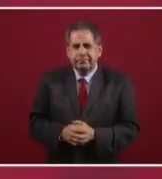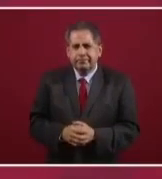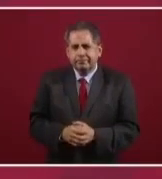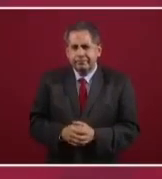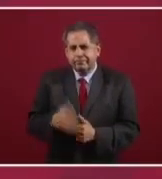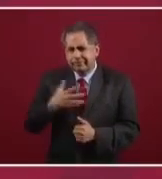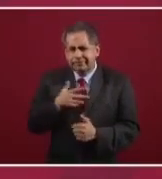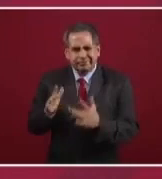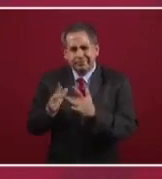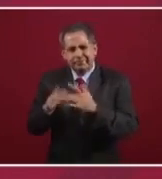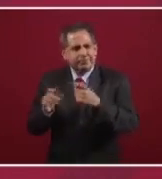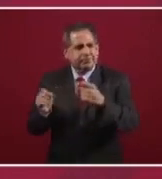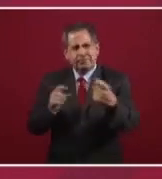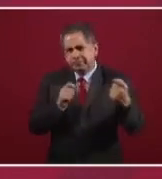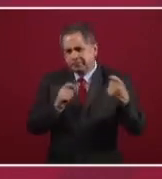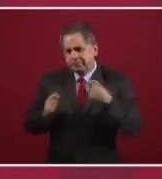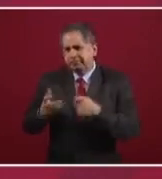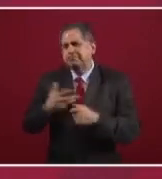Y tengo comunicación